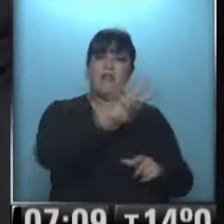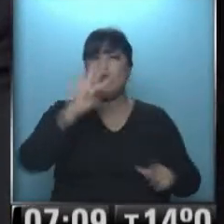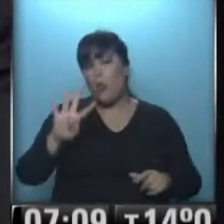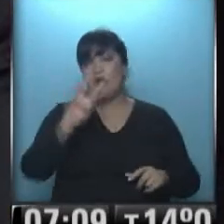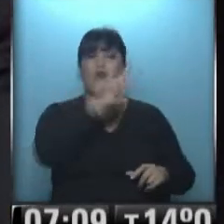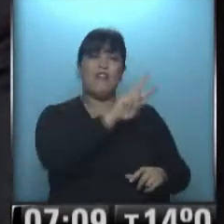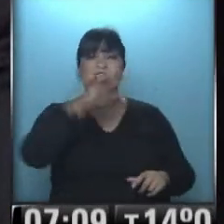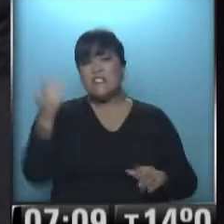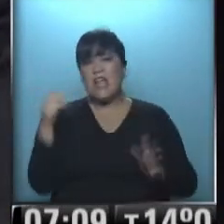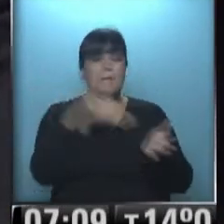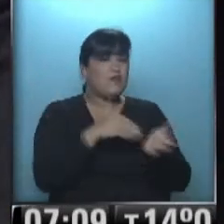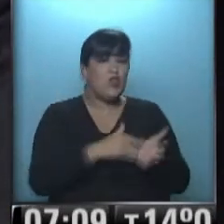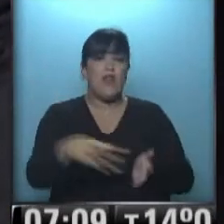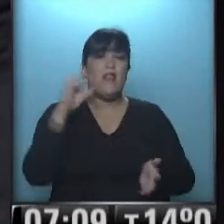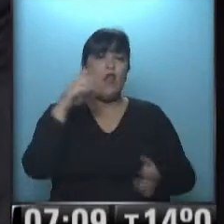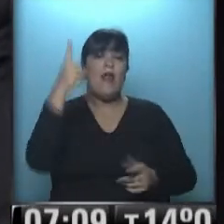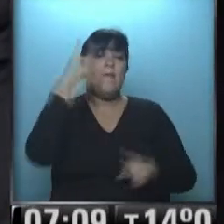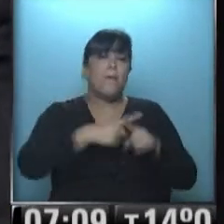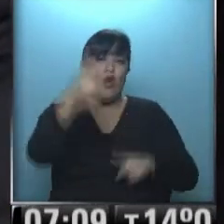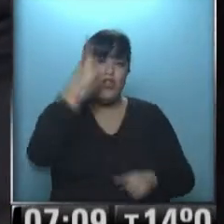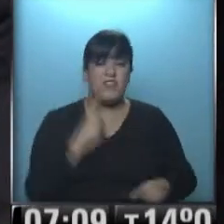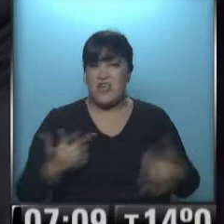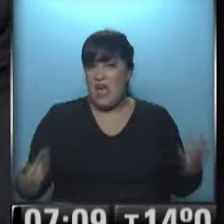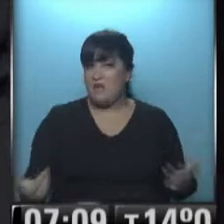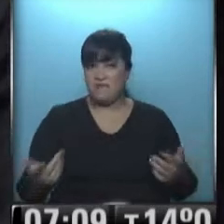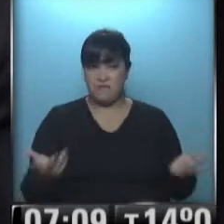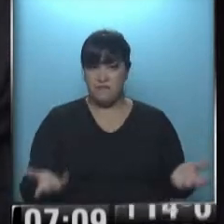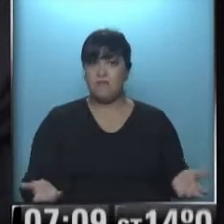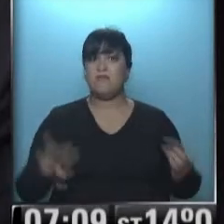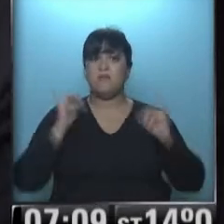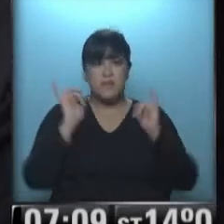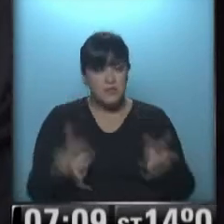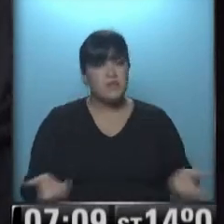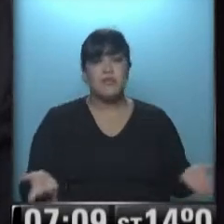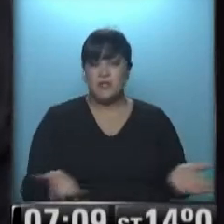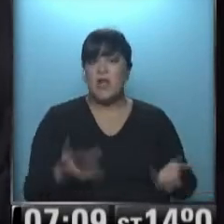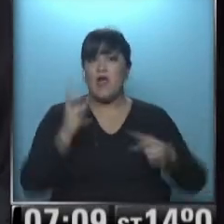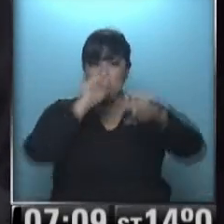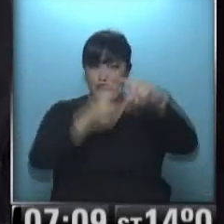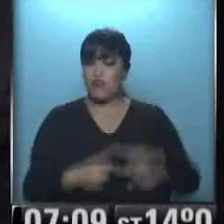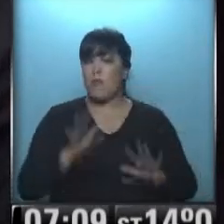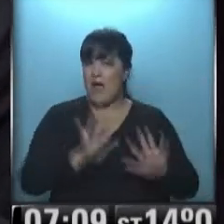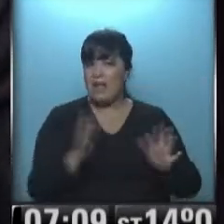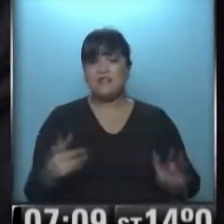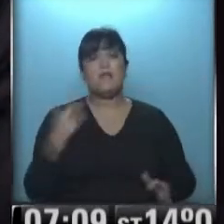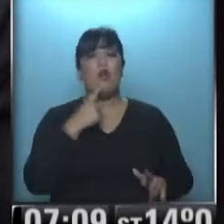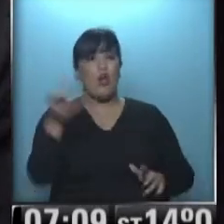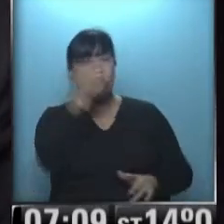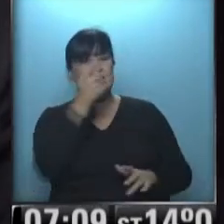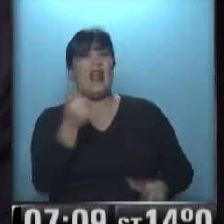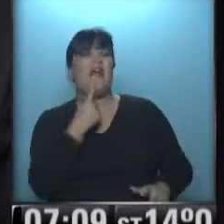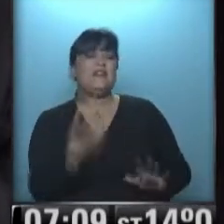26 millones de dólares diarios, sí, por día, como suena. Y sigan sumando, pero dijo, esto no empezó